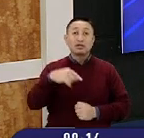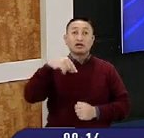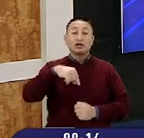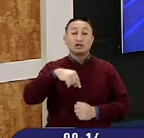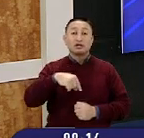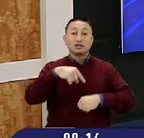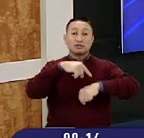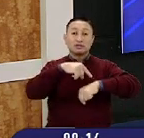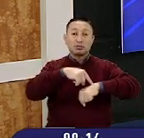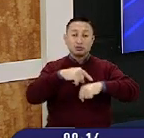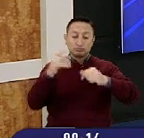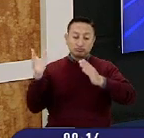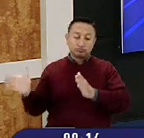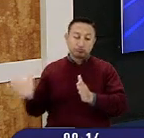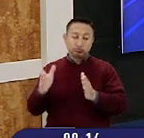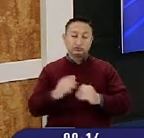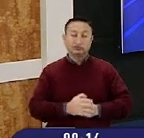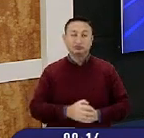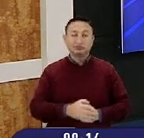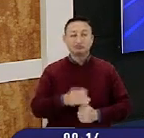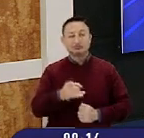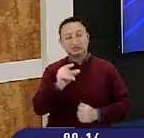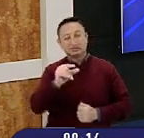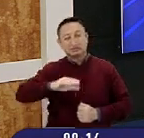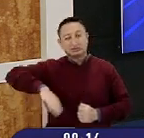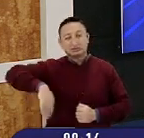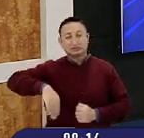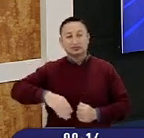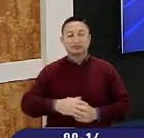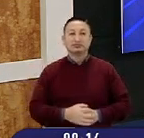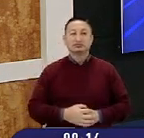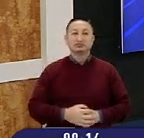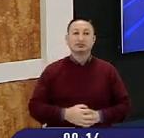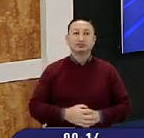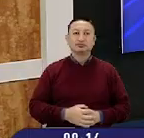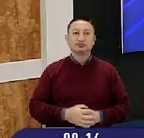llegada de trenes sufrió un ligero retraso. Le contamos.